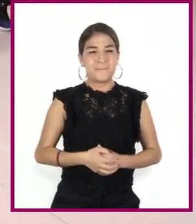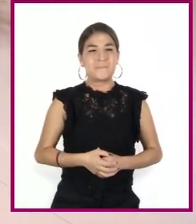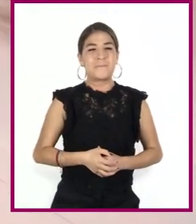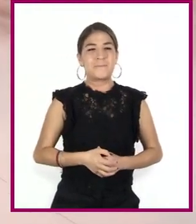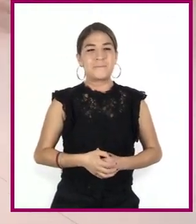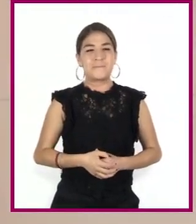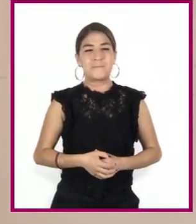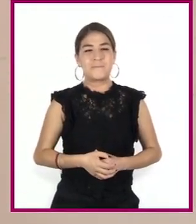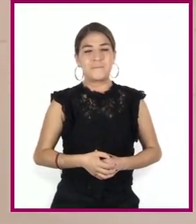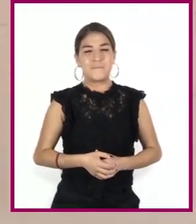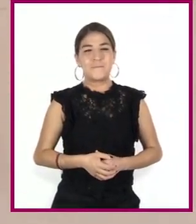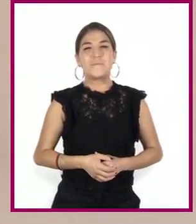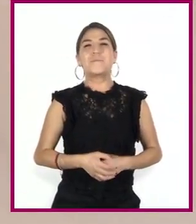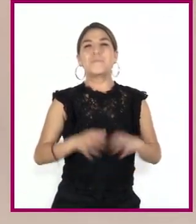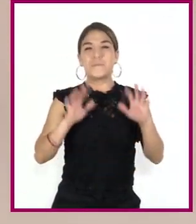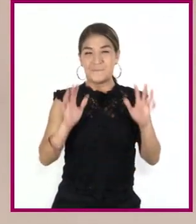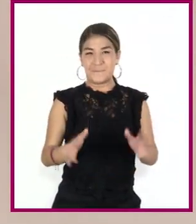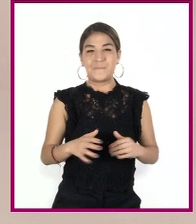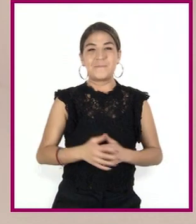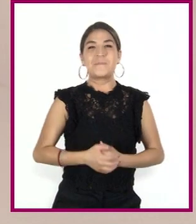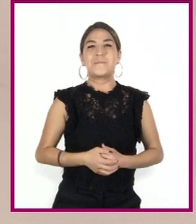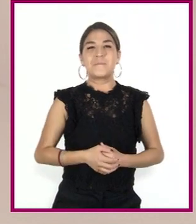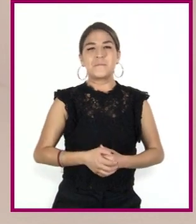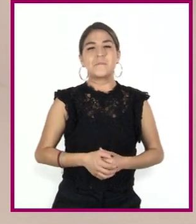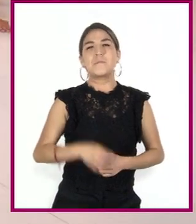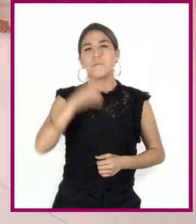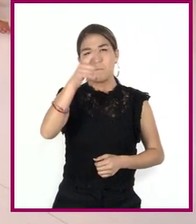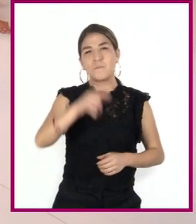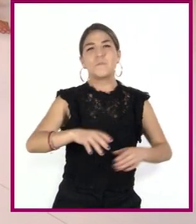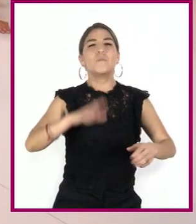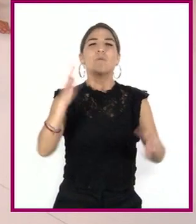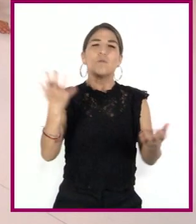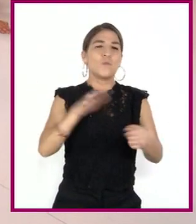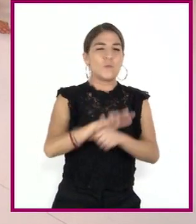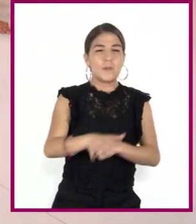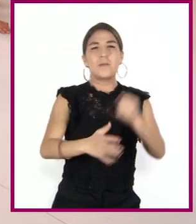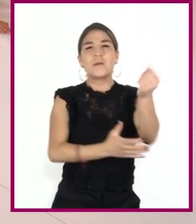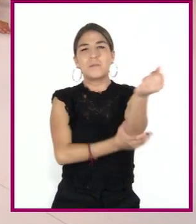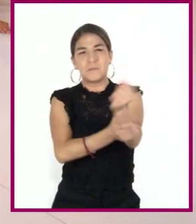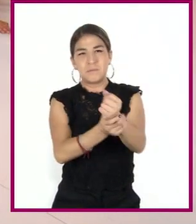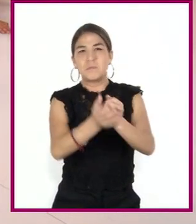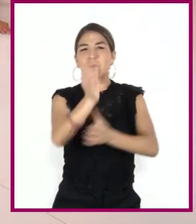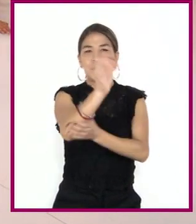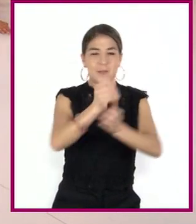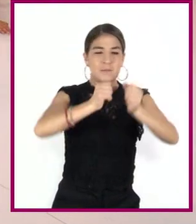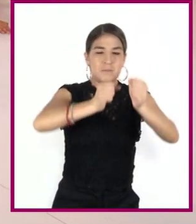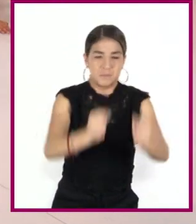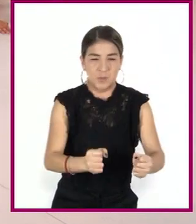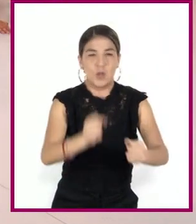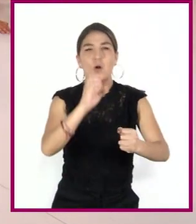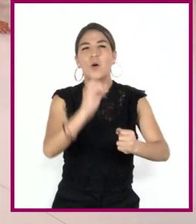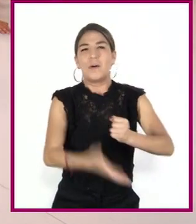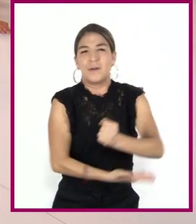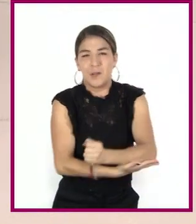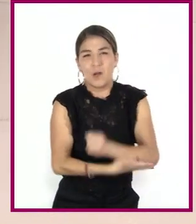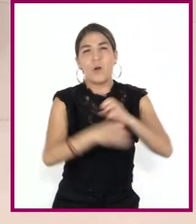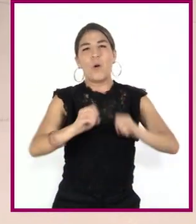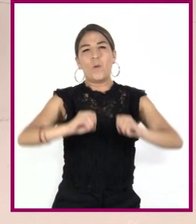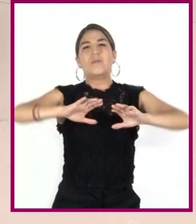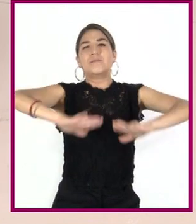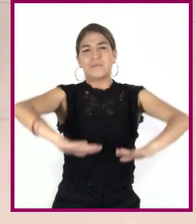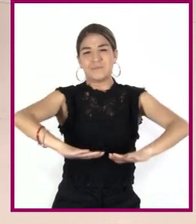lateral. Sí, puede ser, recuerda tus dos opciones, con brazos extendidos o sobre los